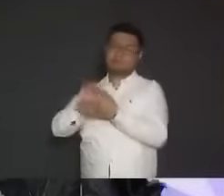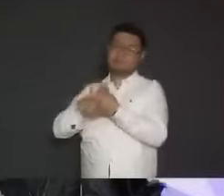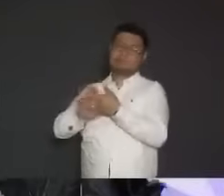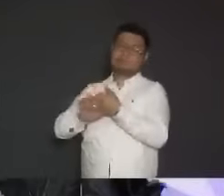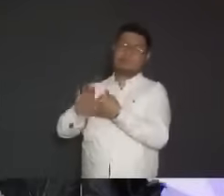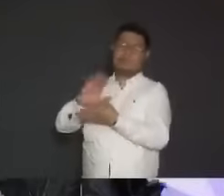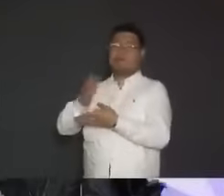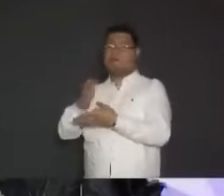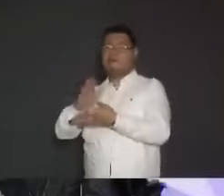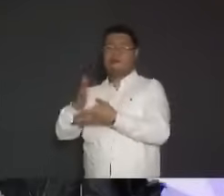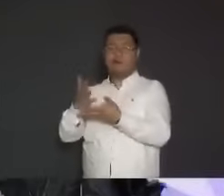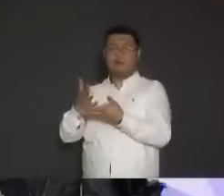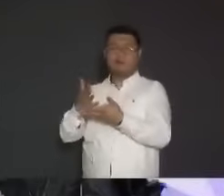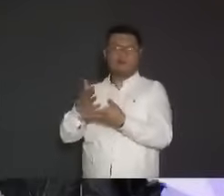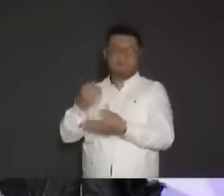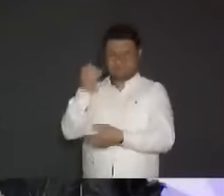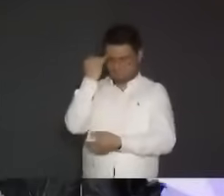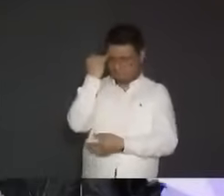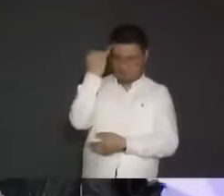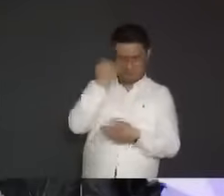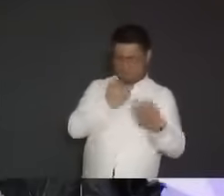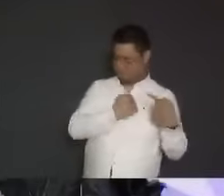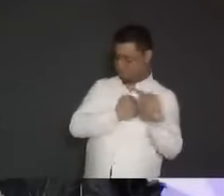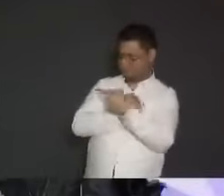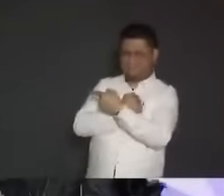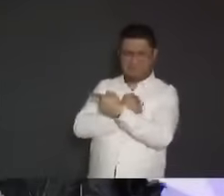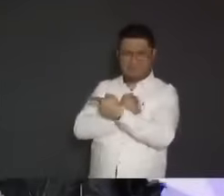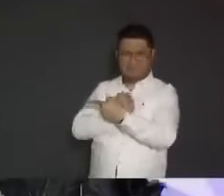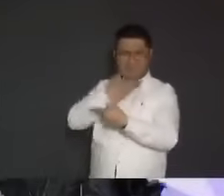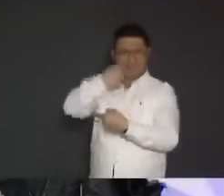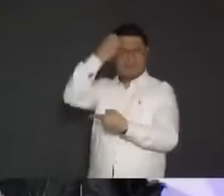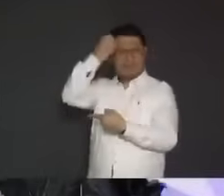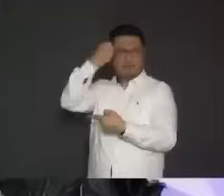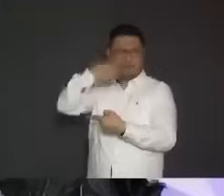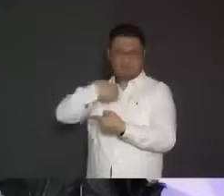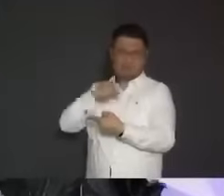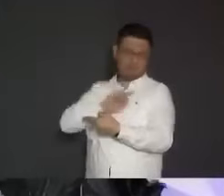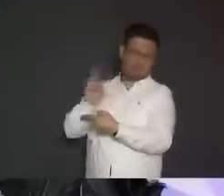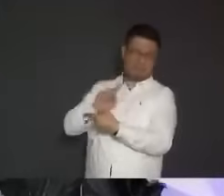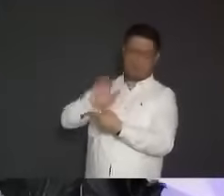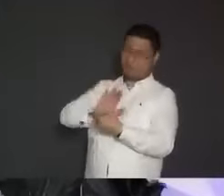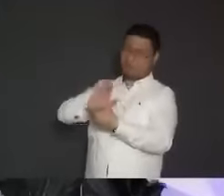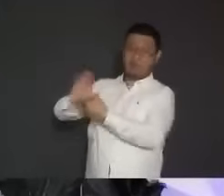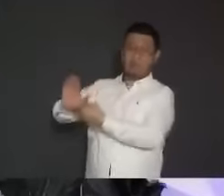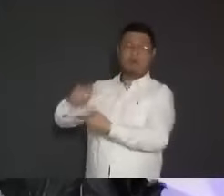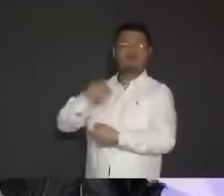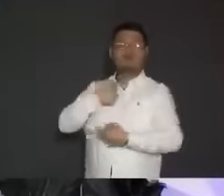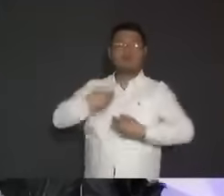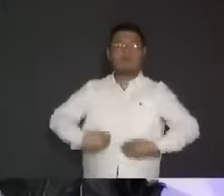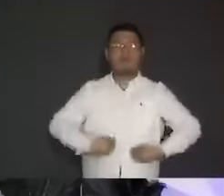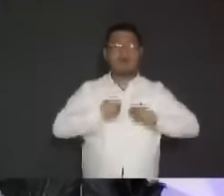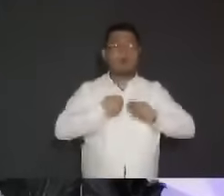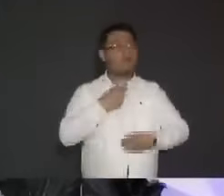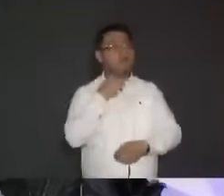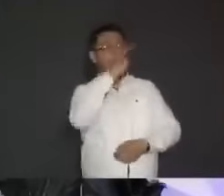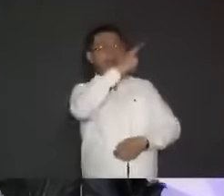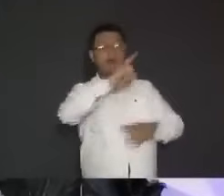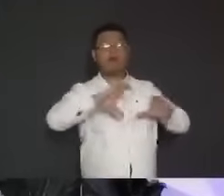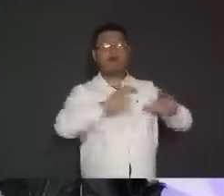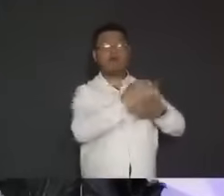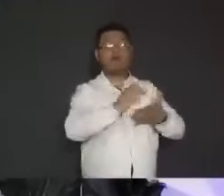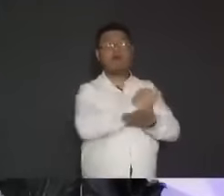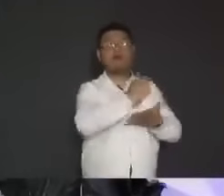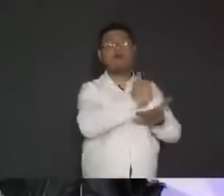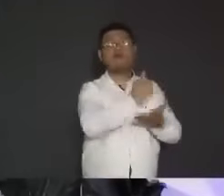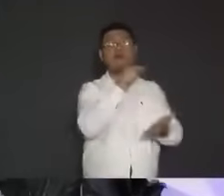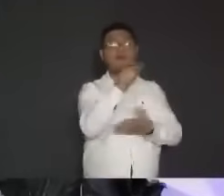ningún modelista querrá votar por ese candidato el 2 de junio. Yo vivo en la colonia Pensiones Chencú desde hace